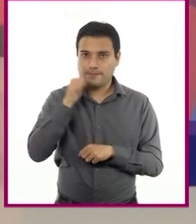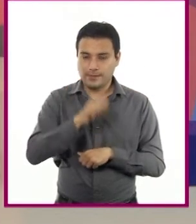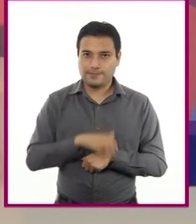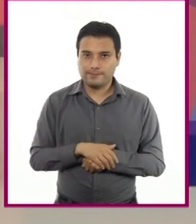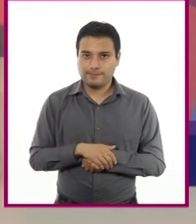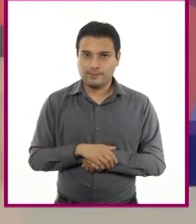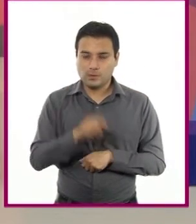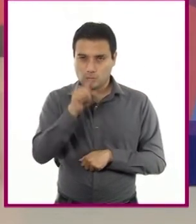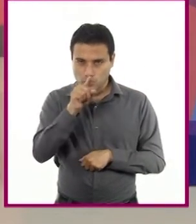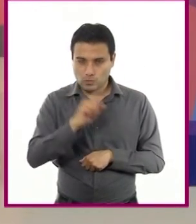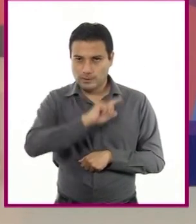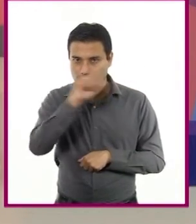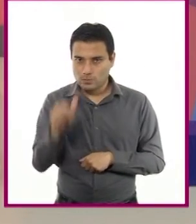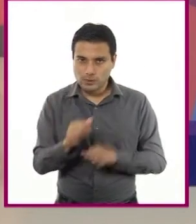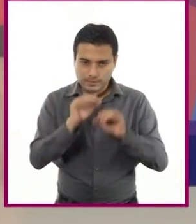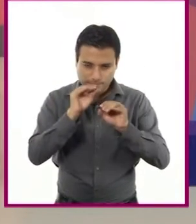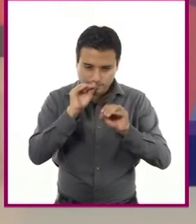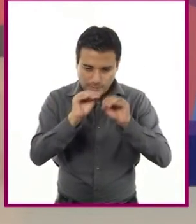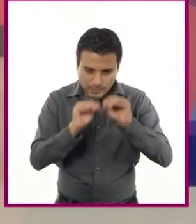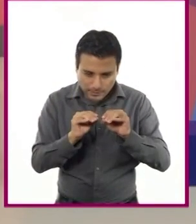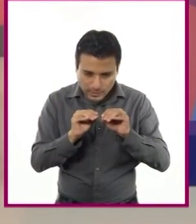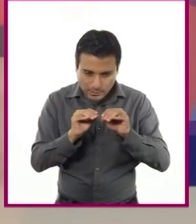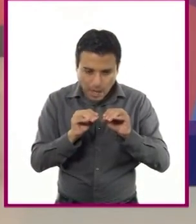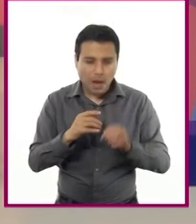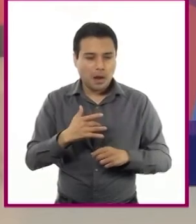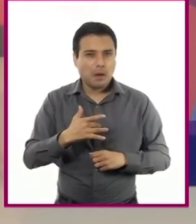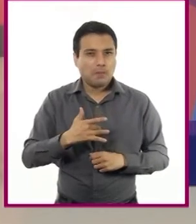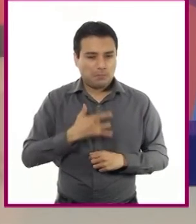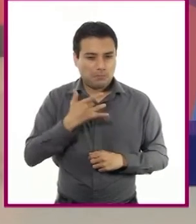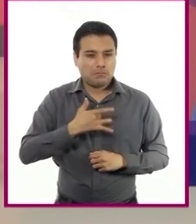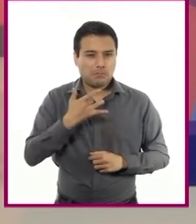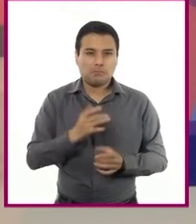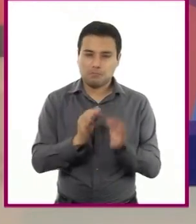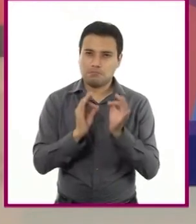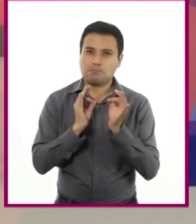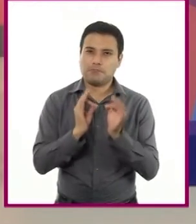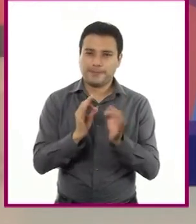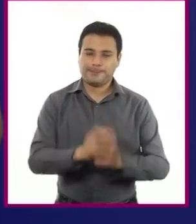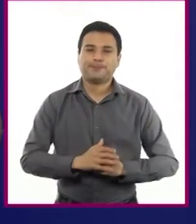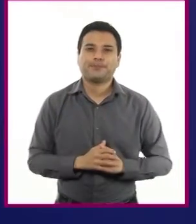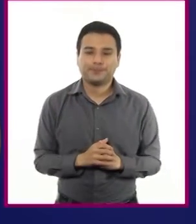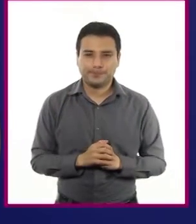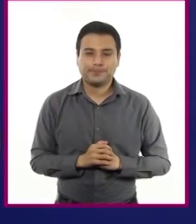sentirte satisfecho con la información que vas a transmitir y aprender.